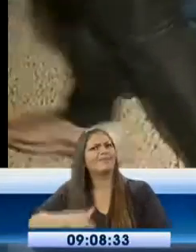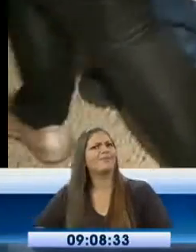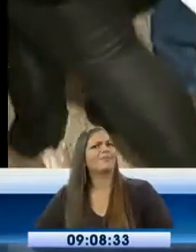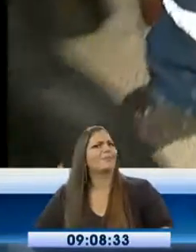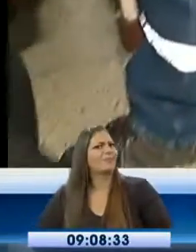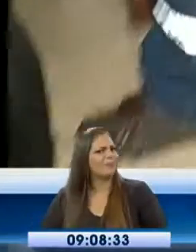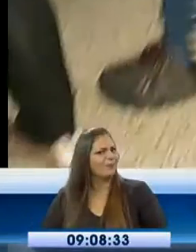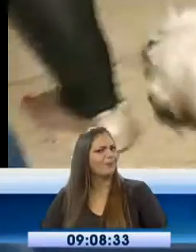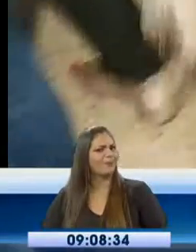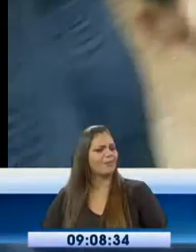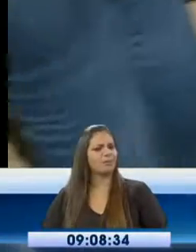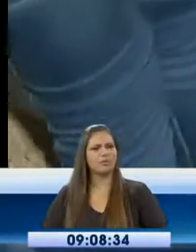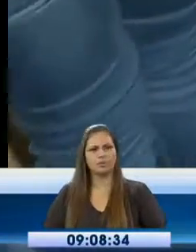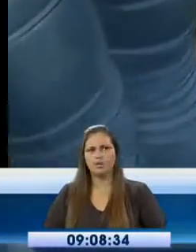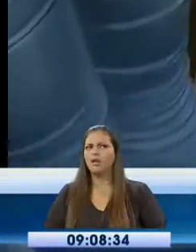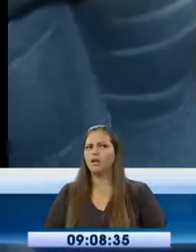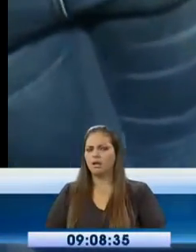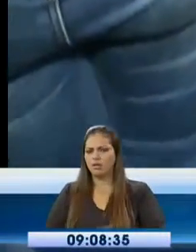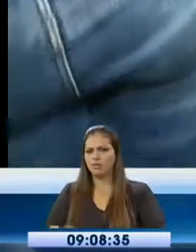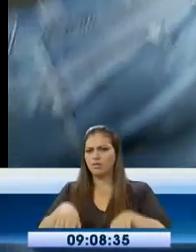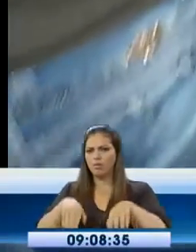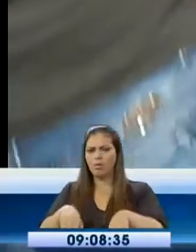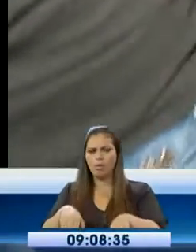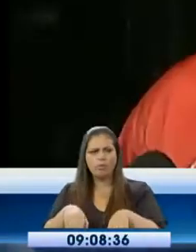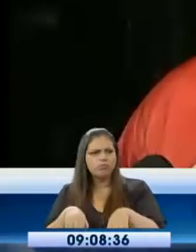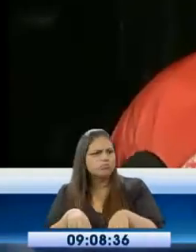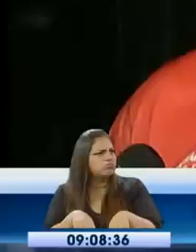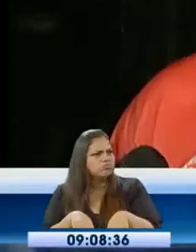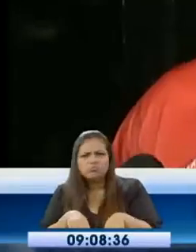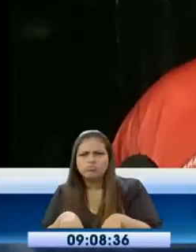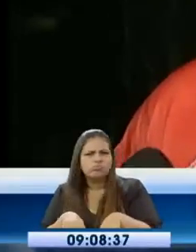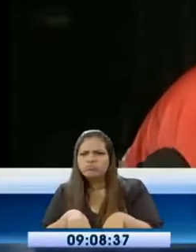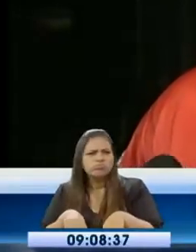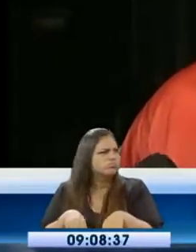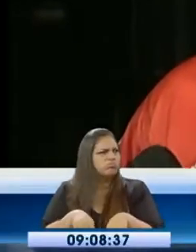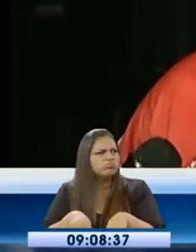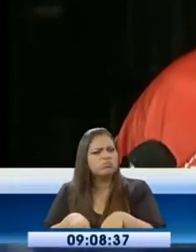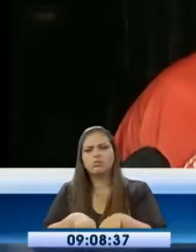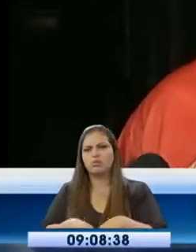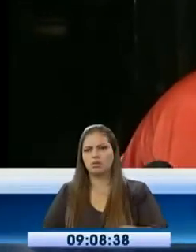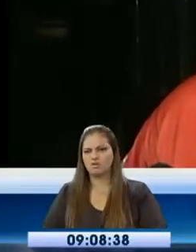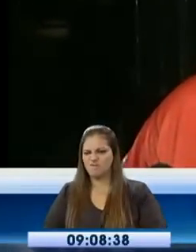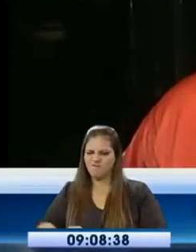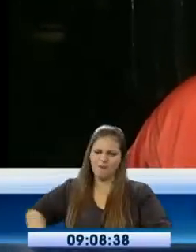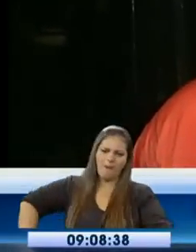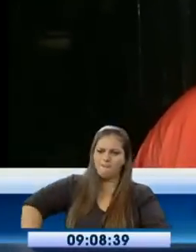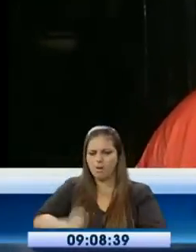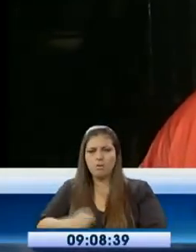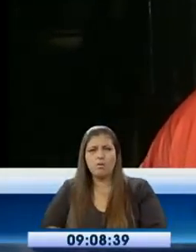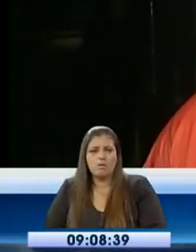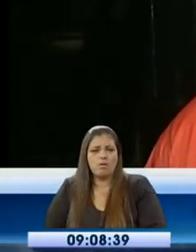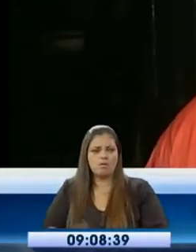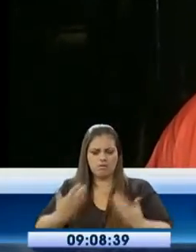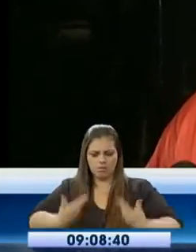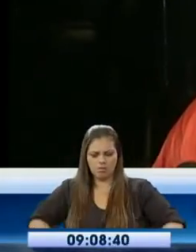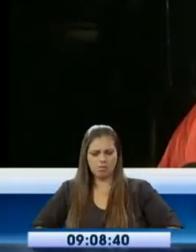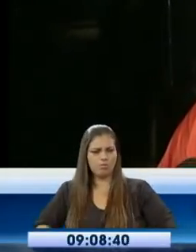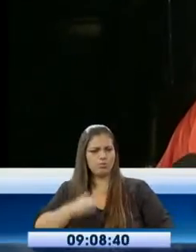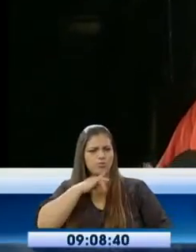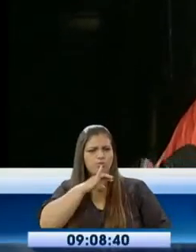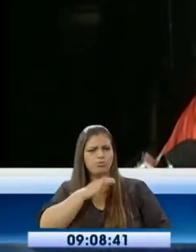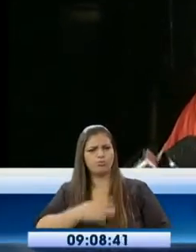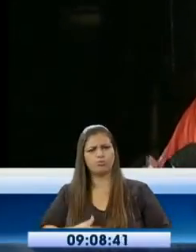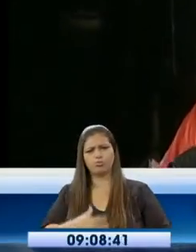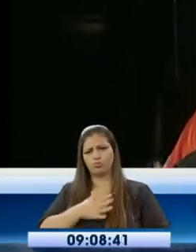acá y el perro salió corriendo. El perro le pegaron, lo patearon, ya lo regresó el perro, pero está sucio nomás que ya lo bañamos.